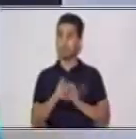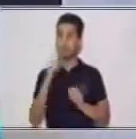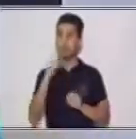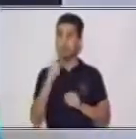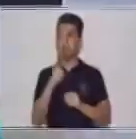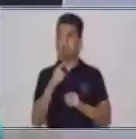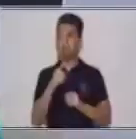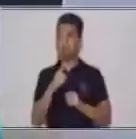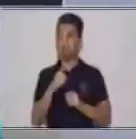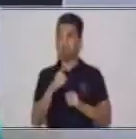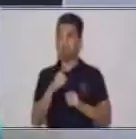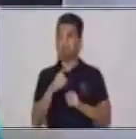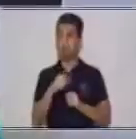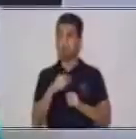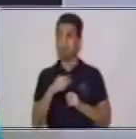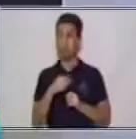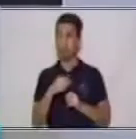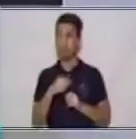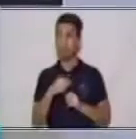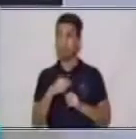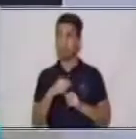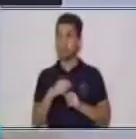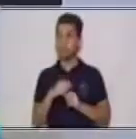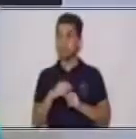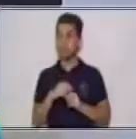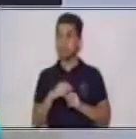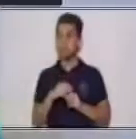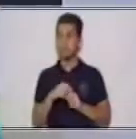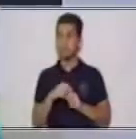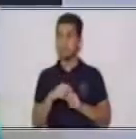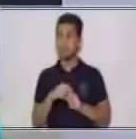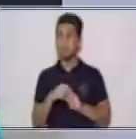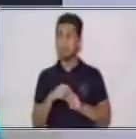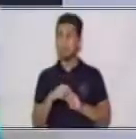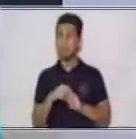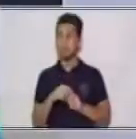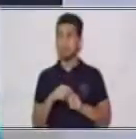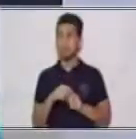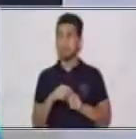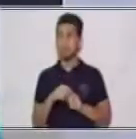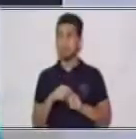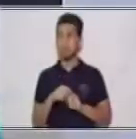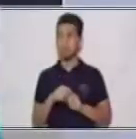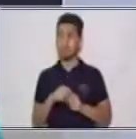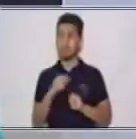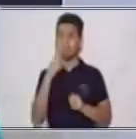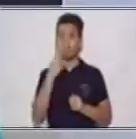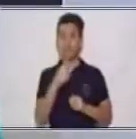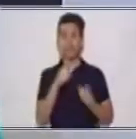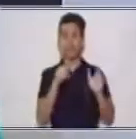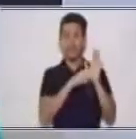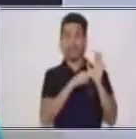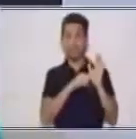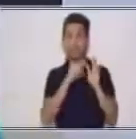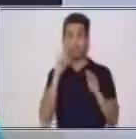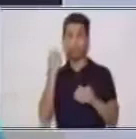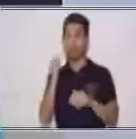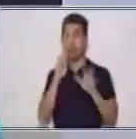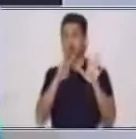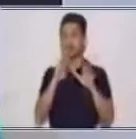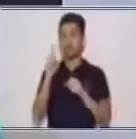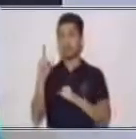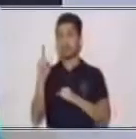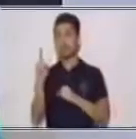23. Uh-huh. Recordemos que va a quedar con signo negativo debido a que el valor absoluto de 81,